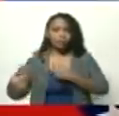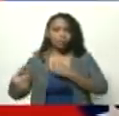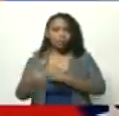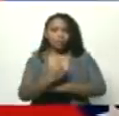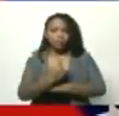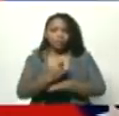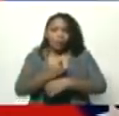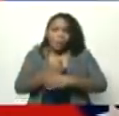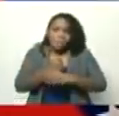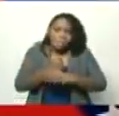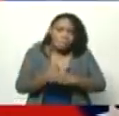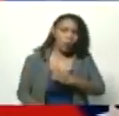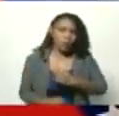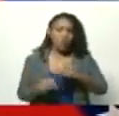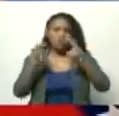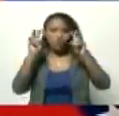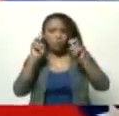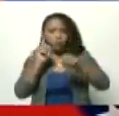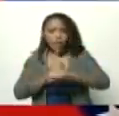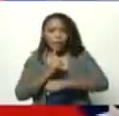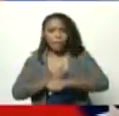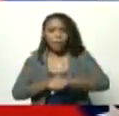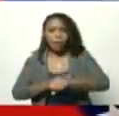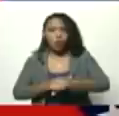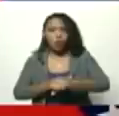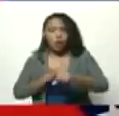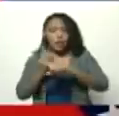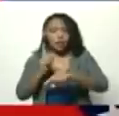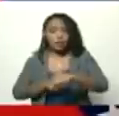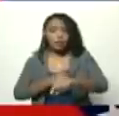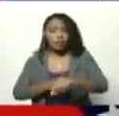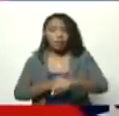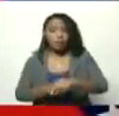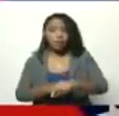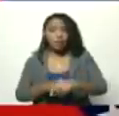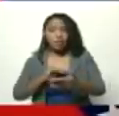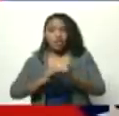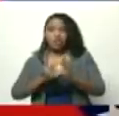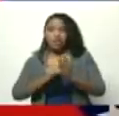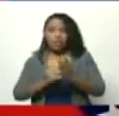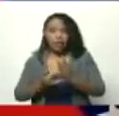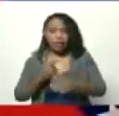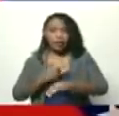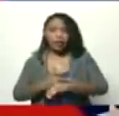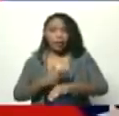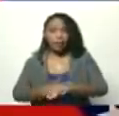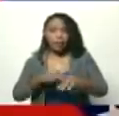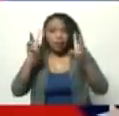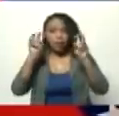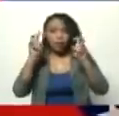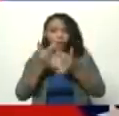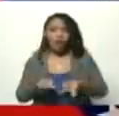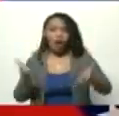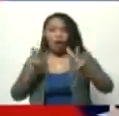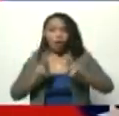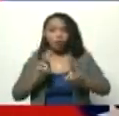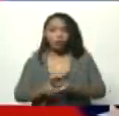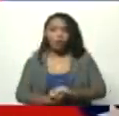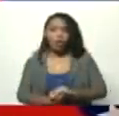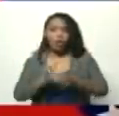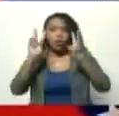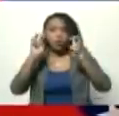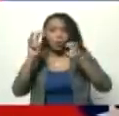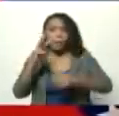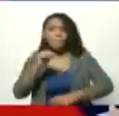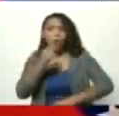parir una nueva época. Y esa época es la época de los nuevos valores, de la nueva